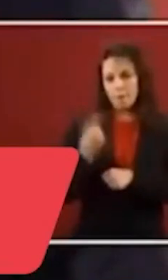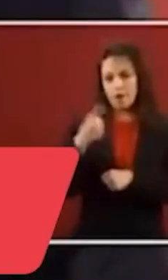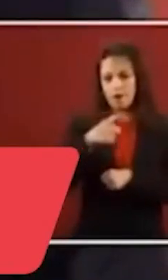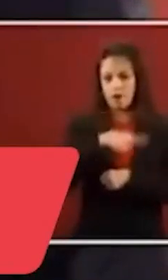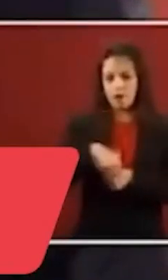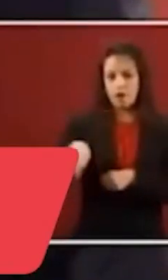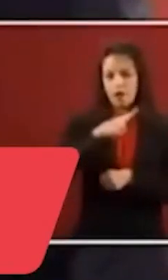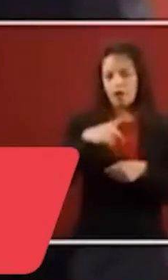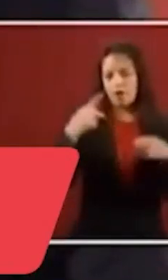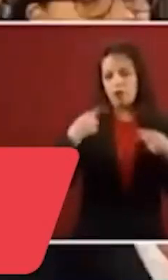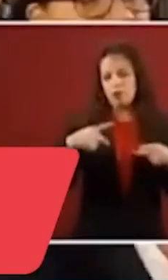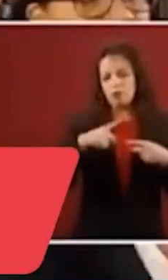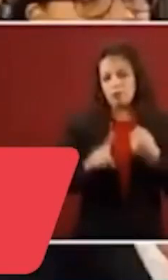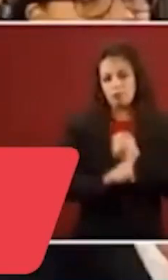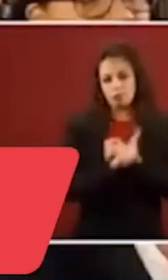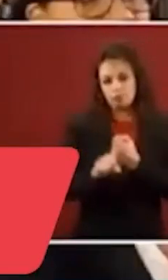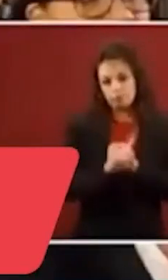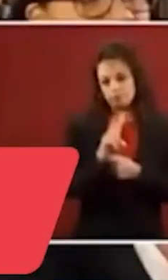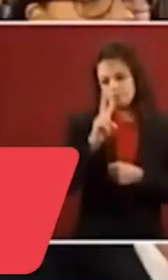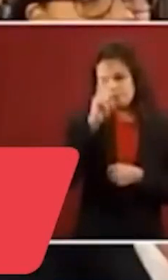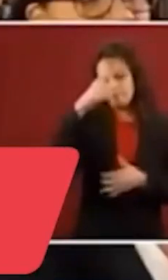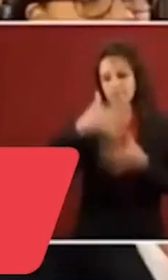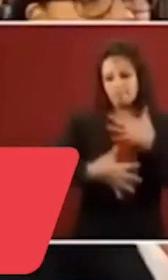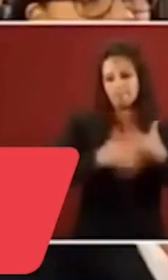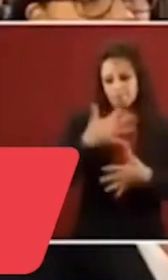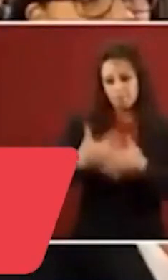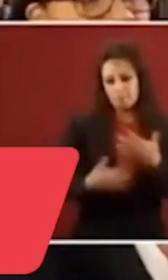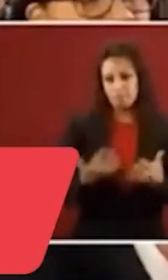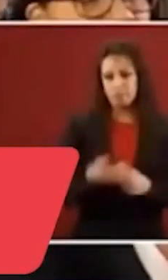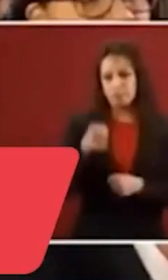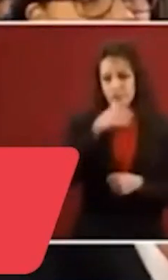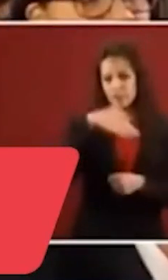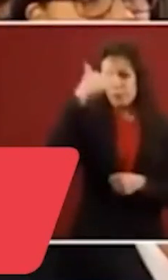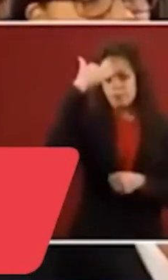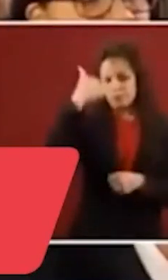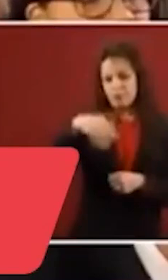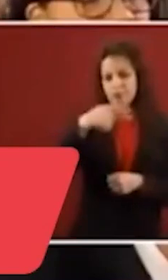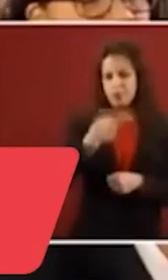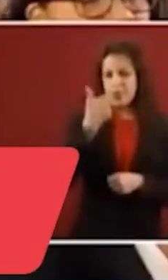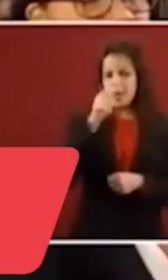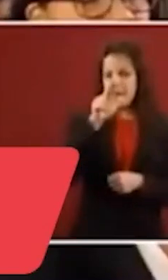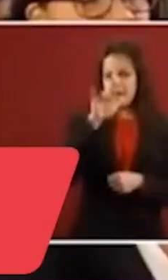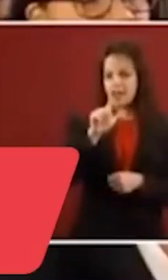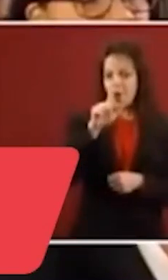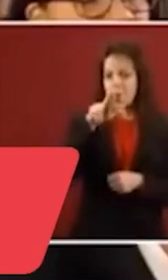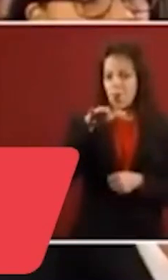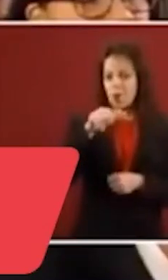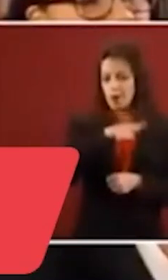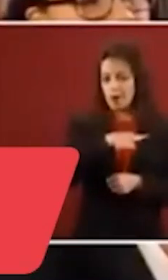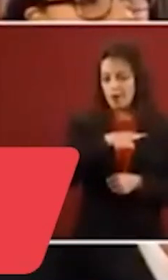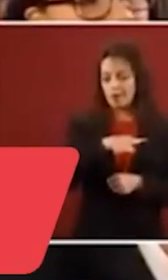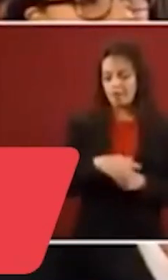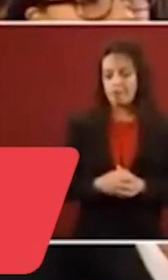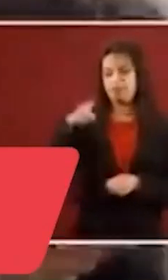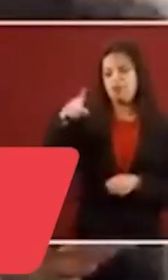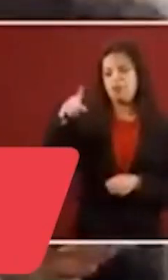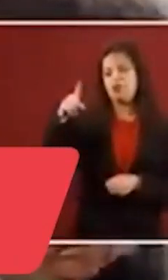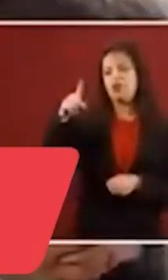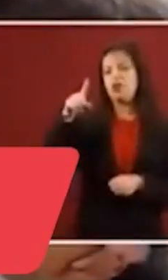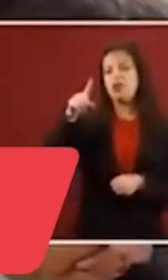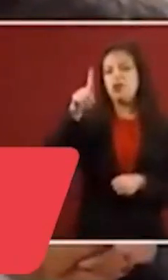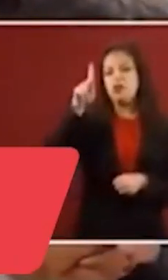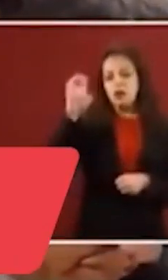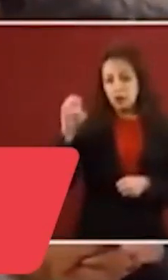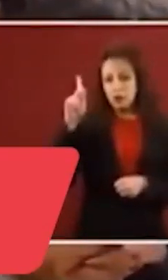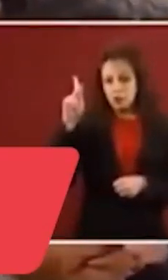que a ellos les duele es justamente que se pueda construir una relación Oriente-Oriente, o sea, la provincialización de